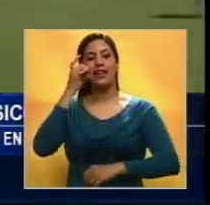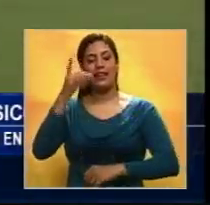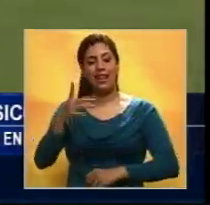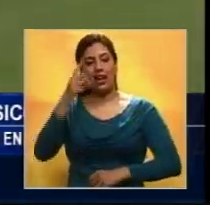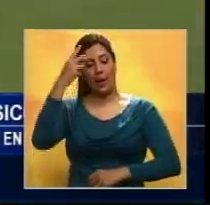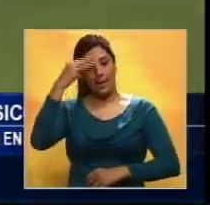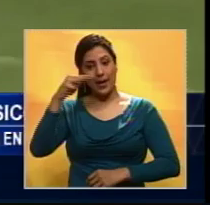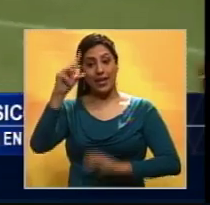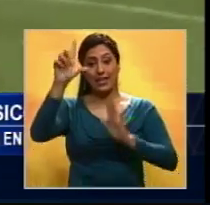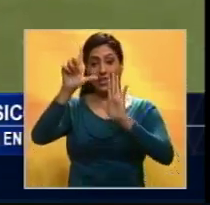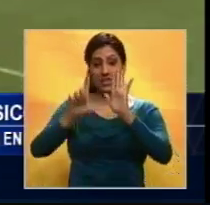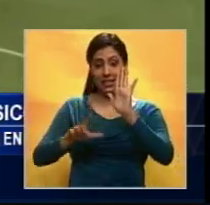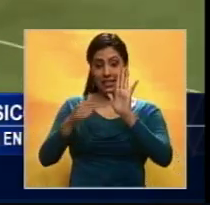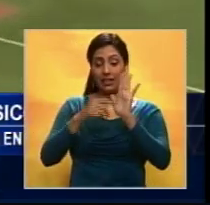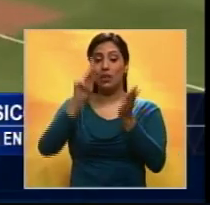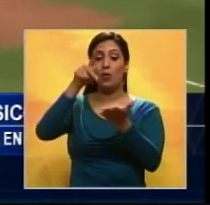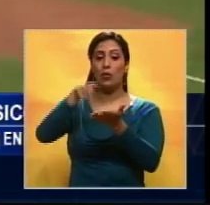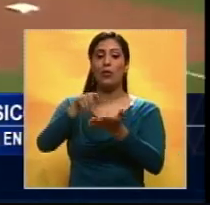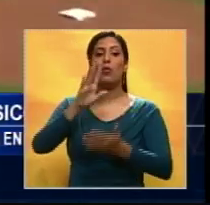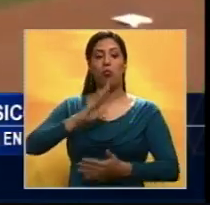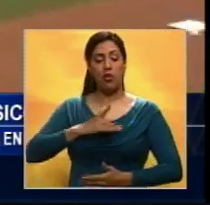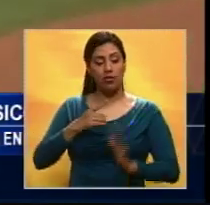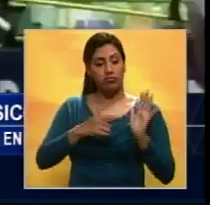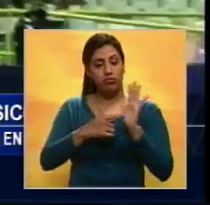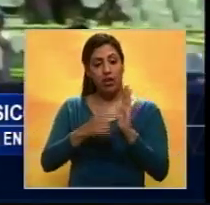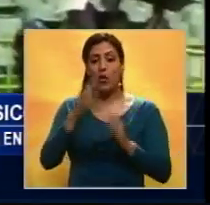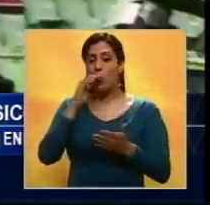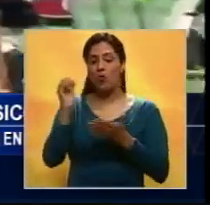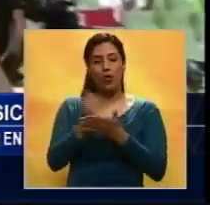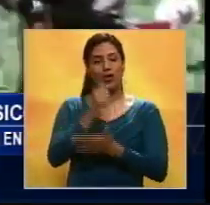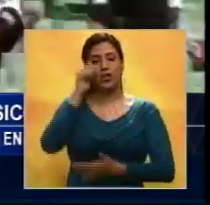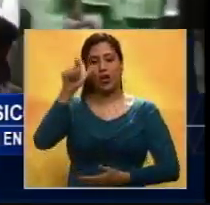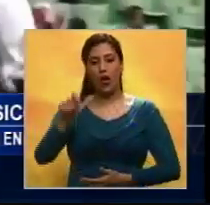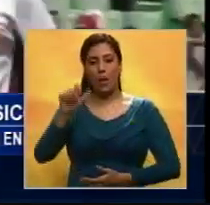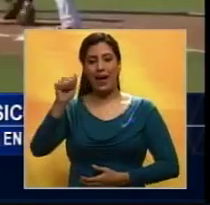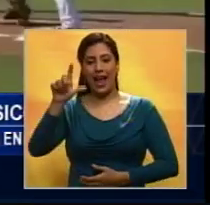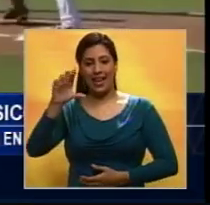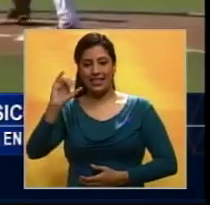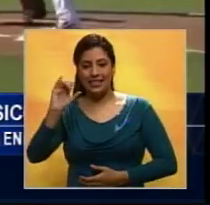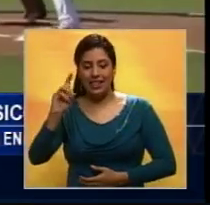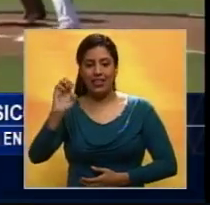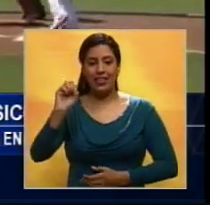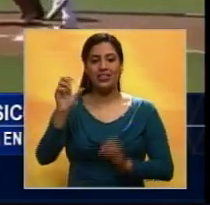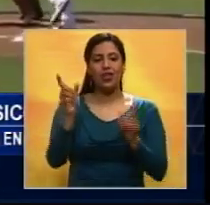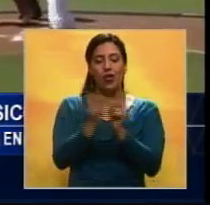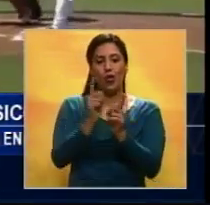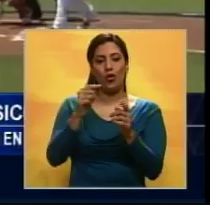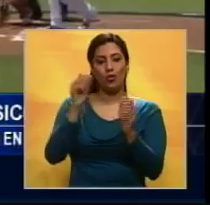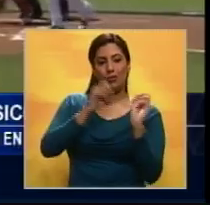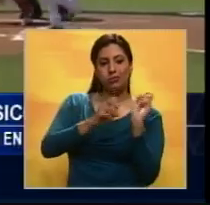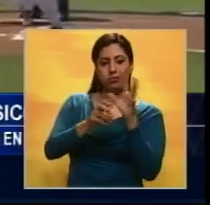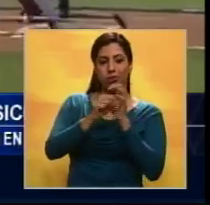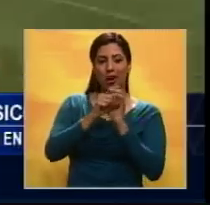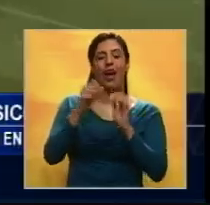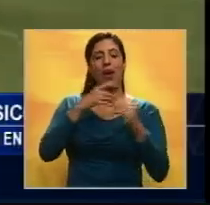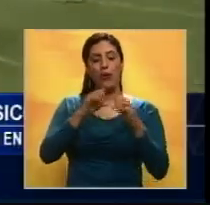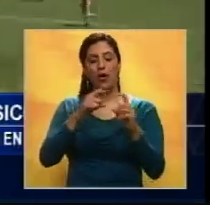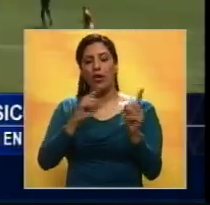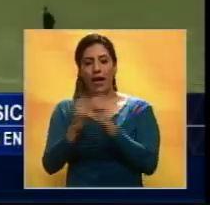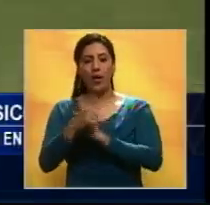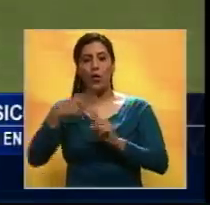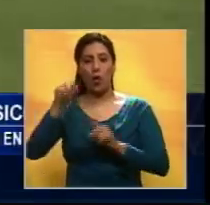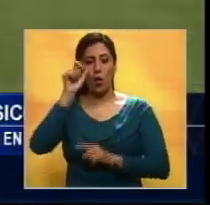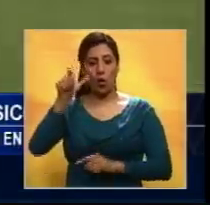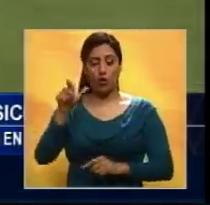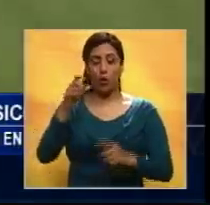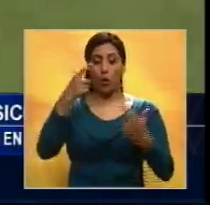En la lista que se presentará podría destacarse la ausencia de Alcides Escobar en el campo corto. Esta posición sería ocupada por